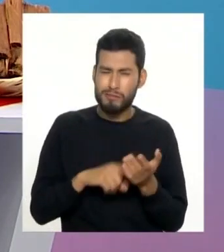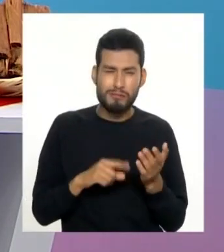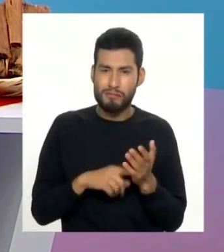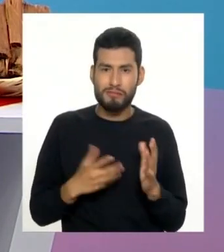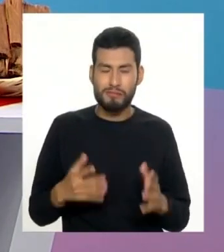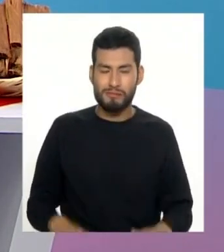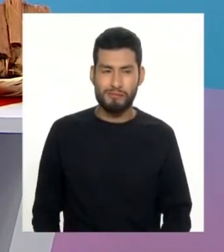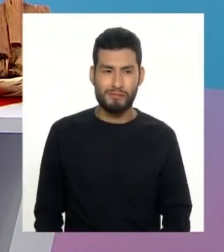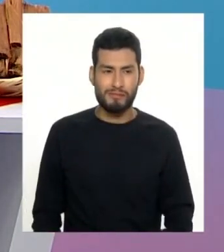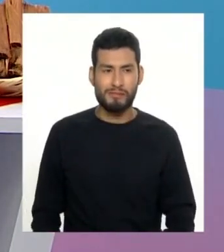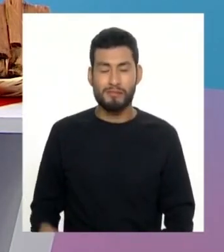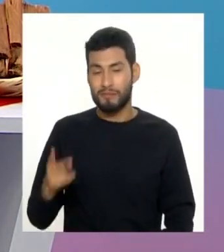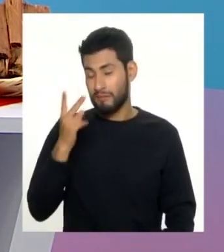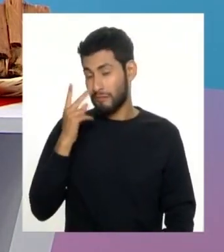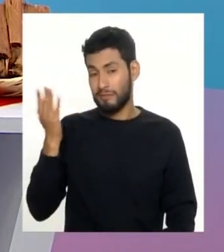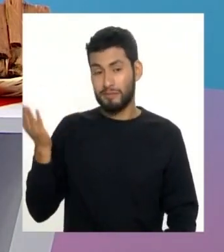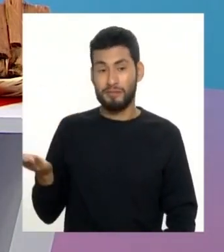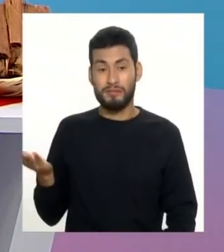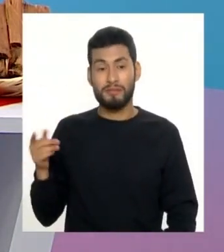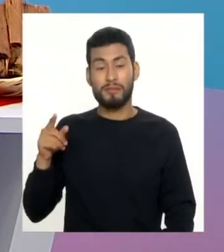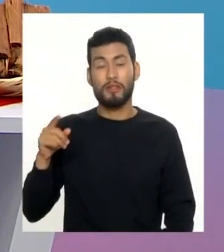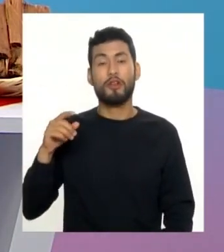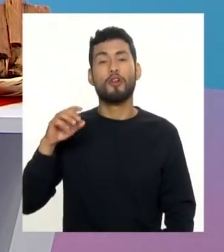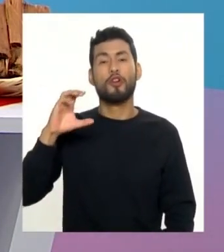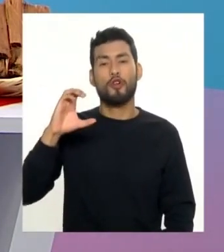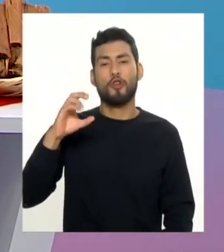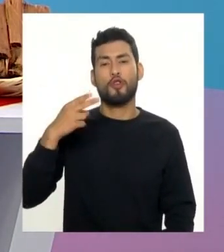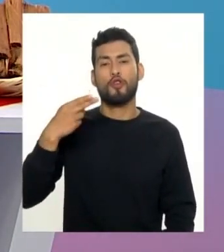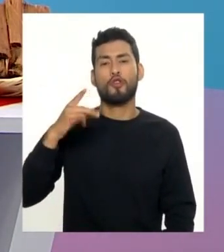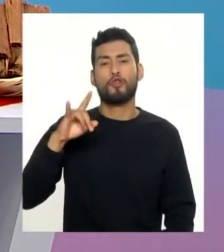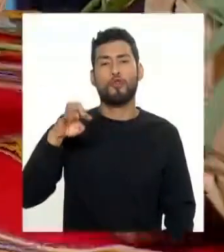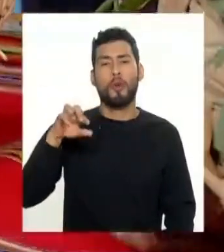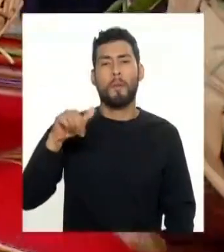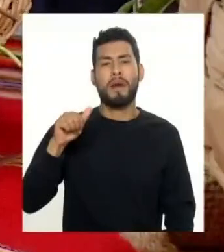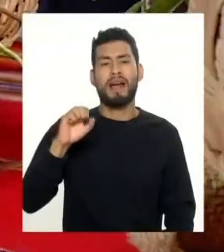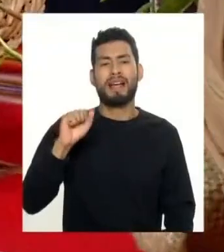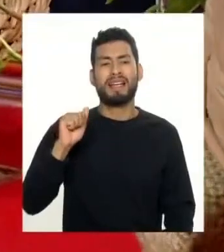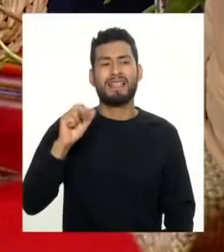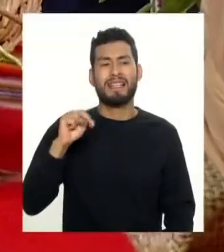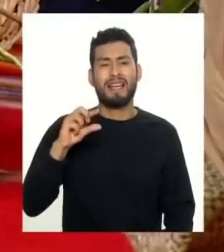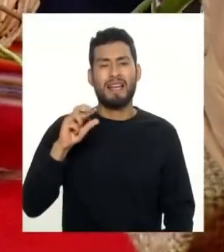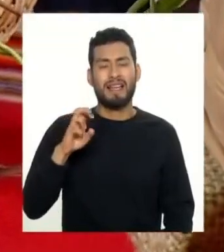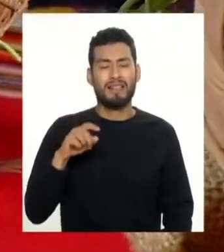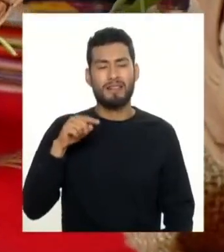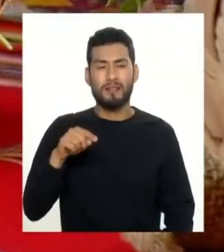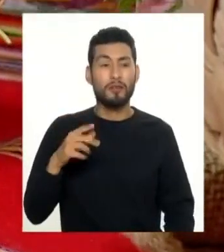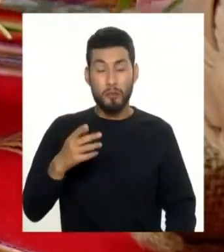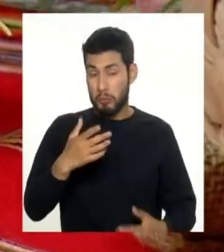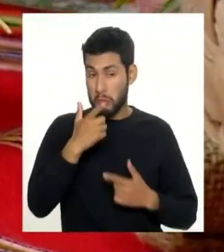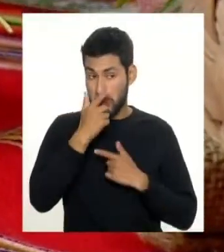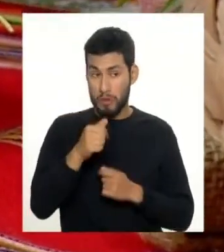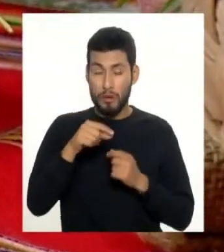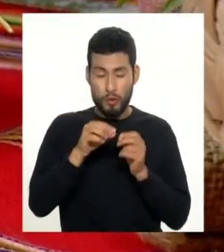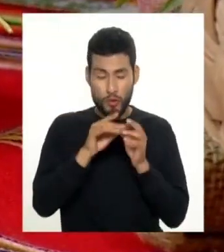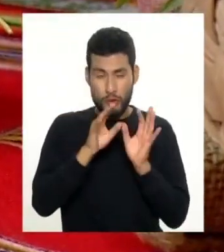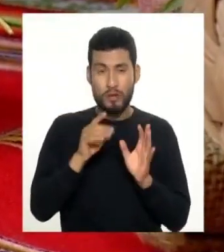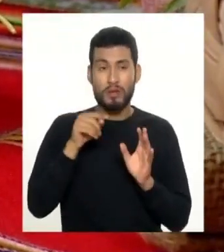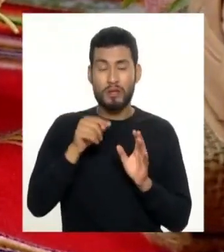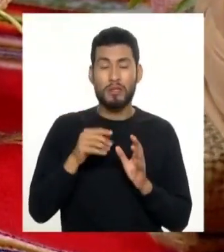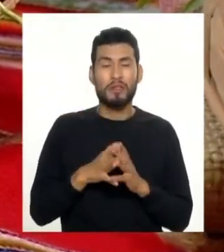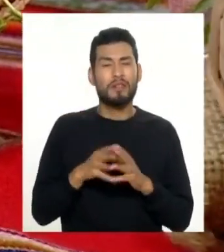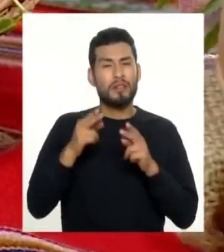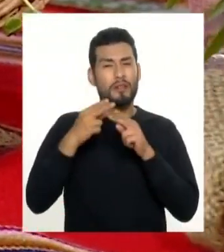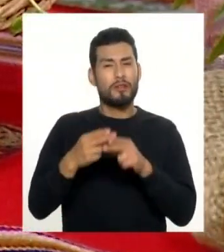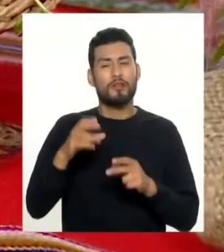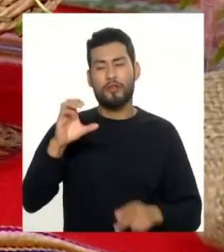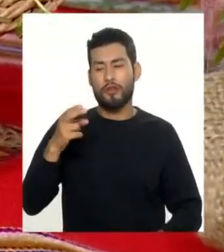hablando por este lado de la chupasangre, que es una plantita para los que les interesa, o Enotera rosea. El